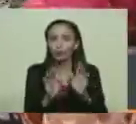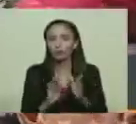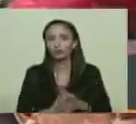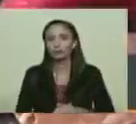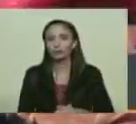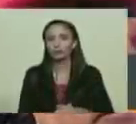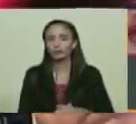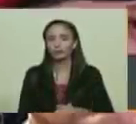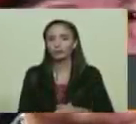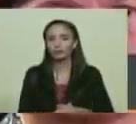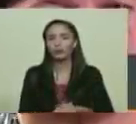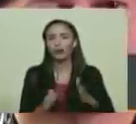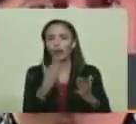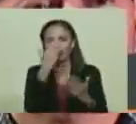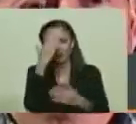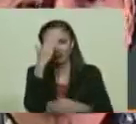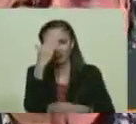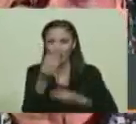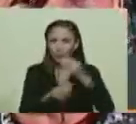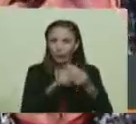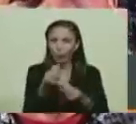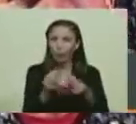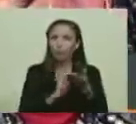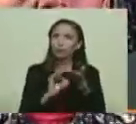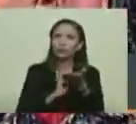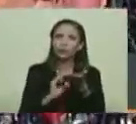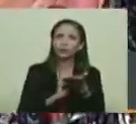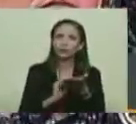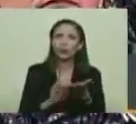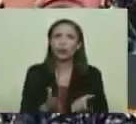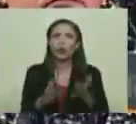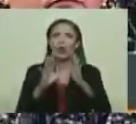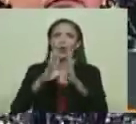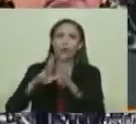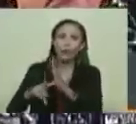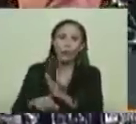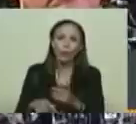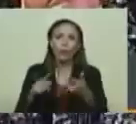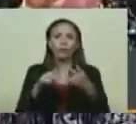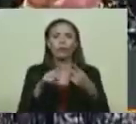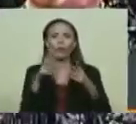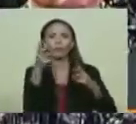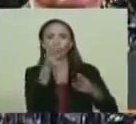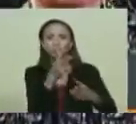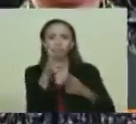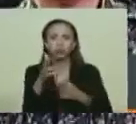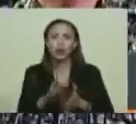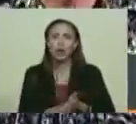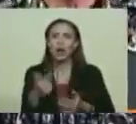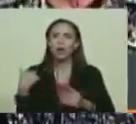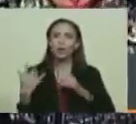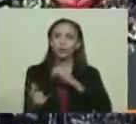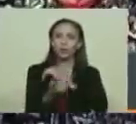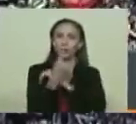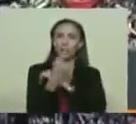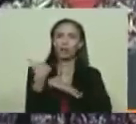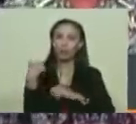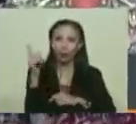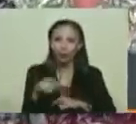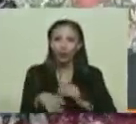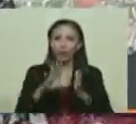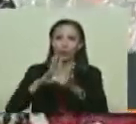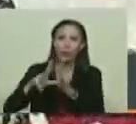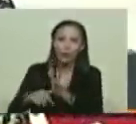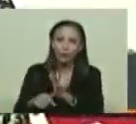que sepa enfrentarse al delito sin dejarse engañar o